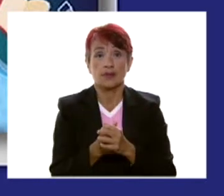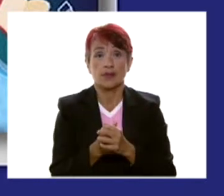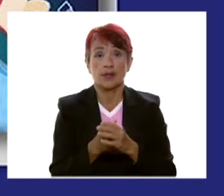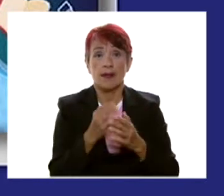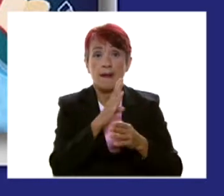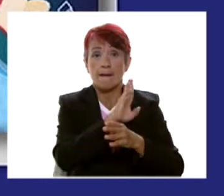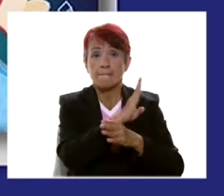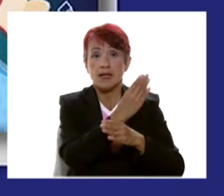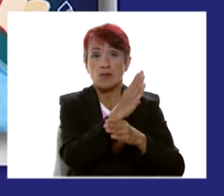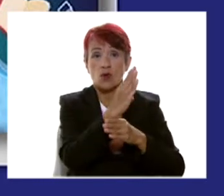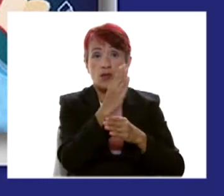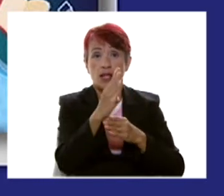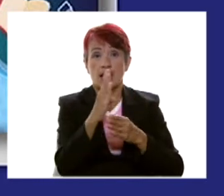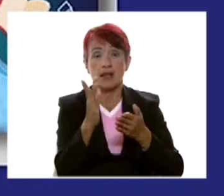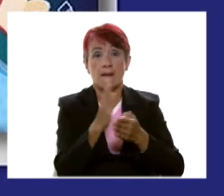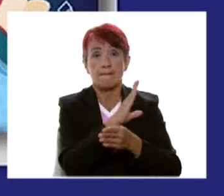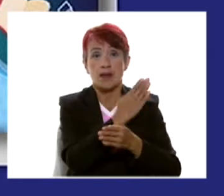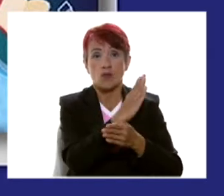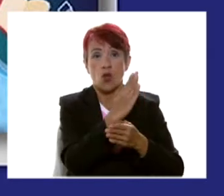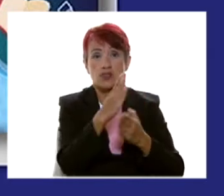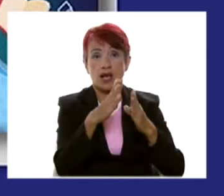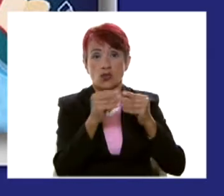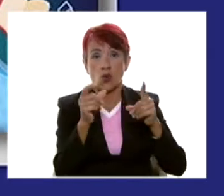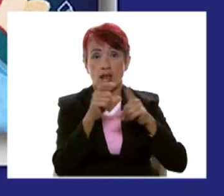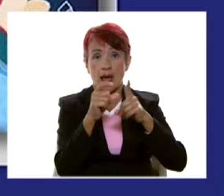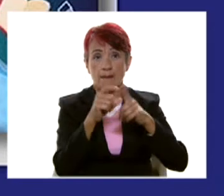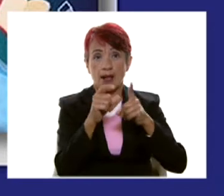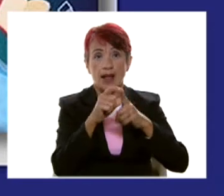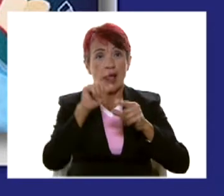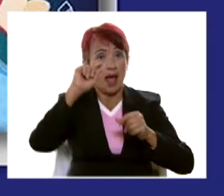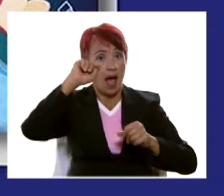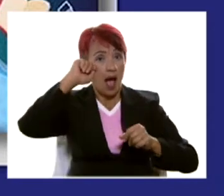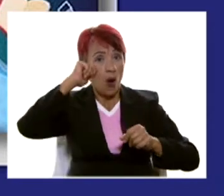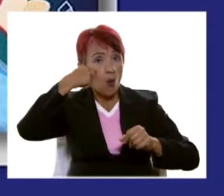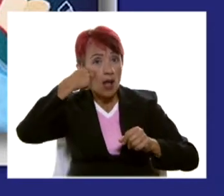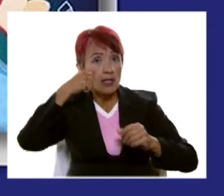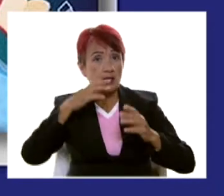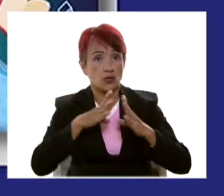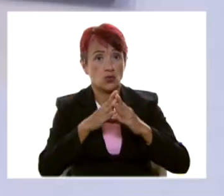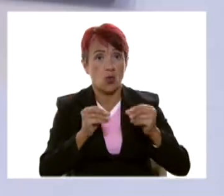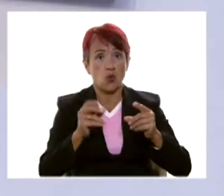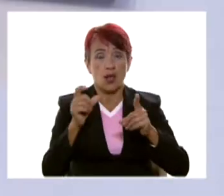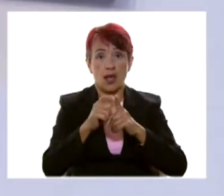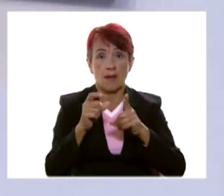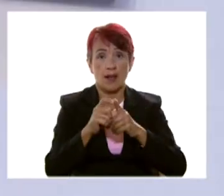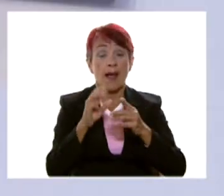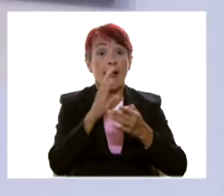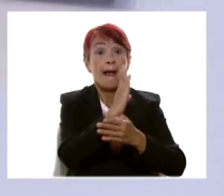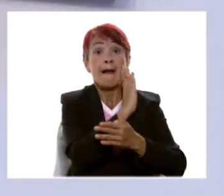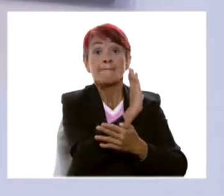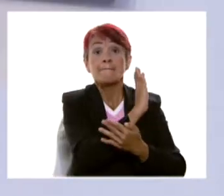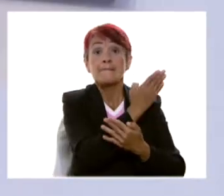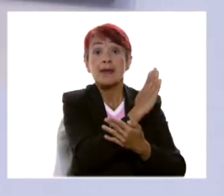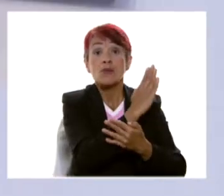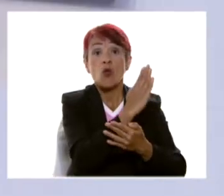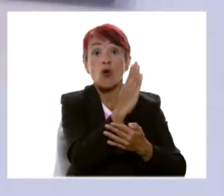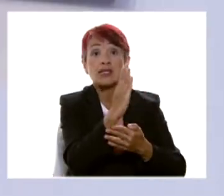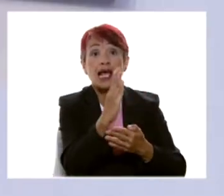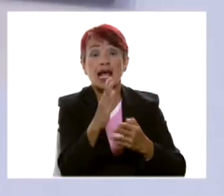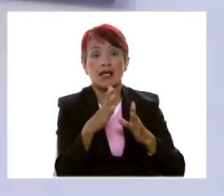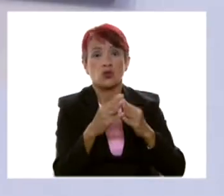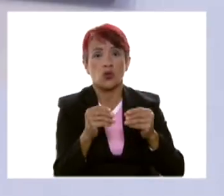biblioteca es Library. Library. ¿Okay? Recuerden que biblioteca como tal es solamente si